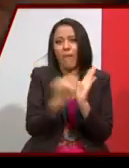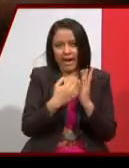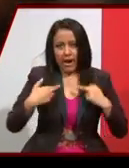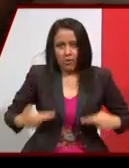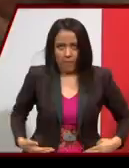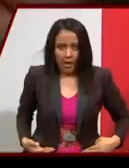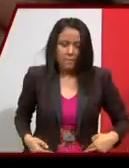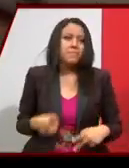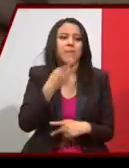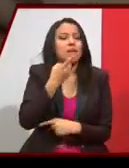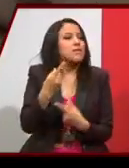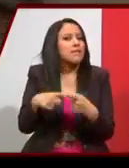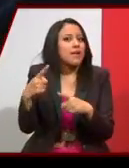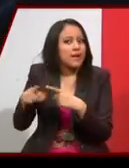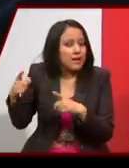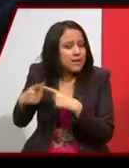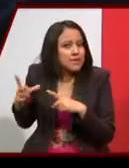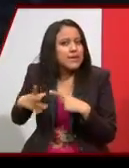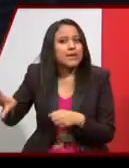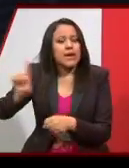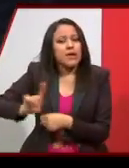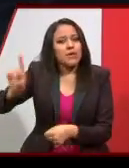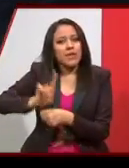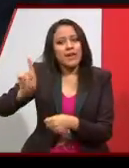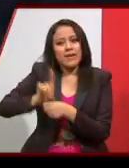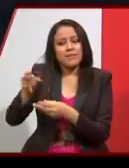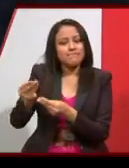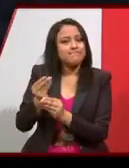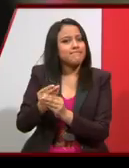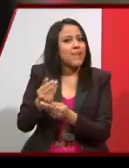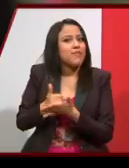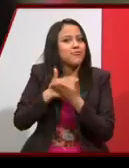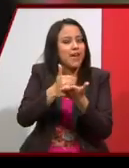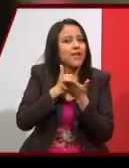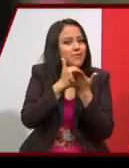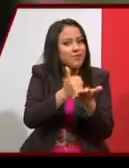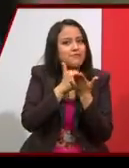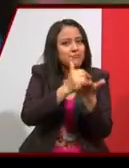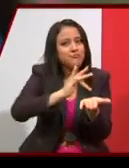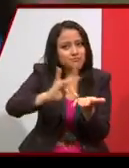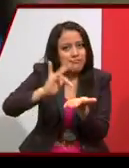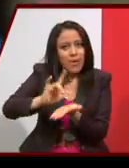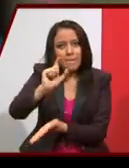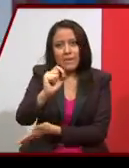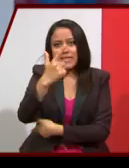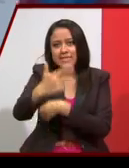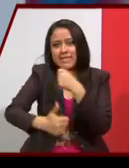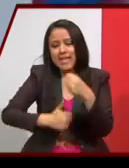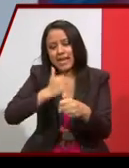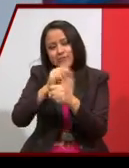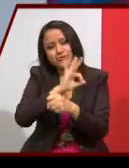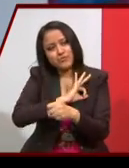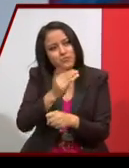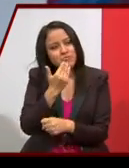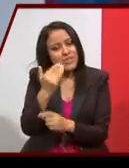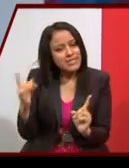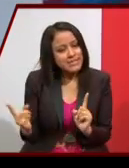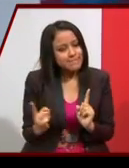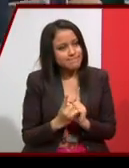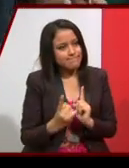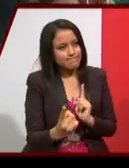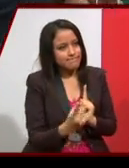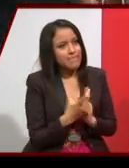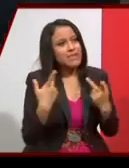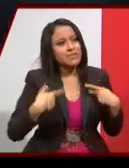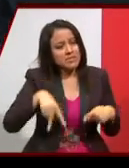ellos, miles de personas a diario forman parte de nuestras filas. De esta manera, por 27 años, hemos podido estar cerca de los